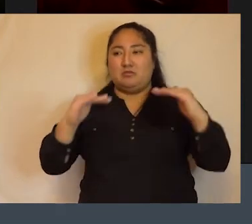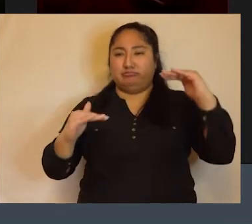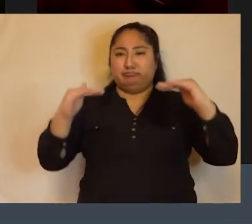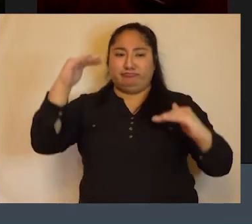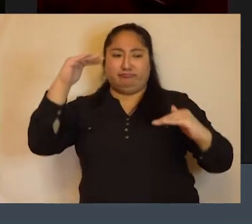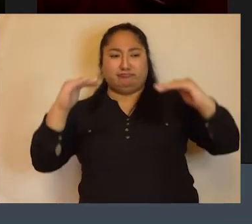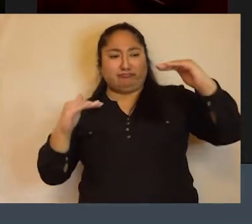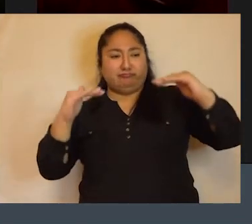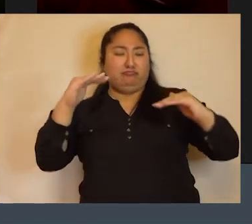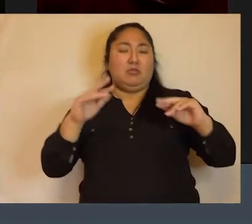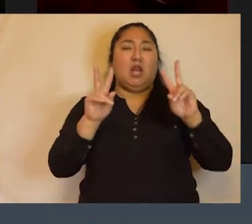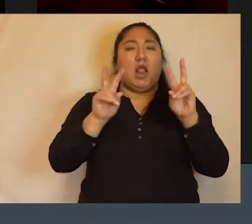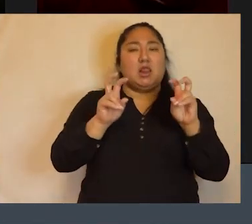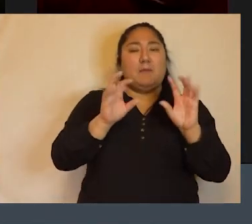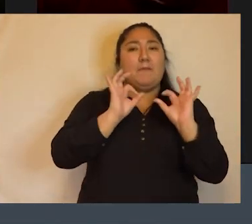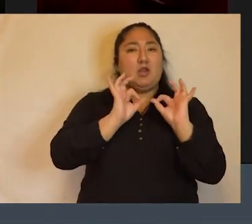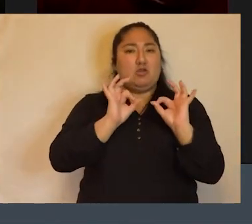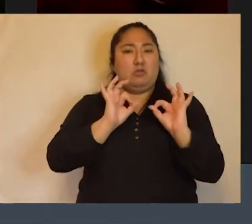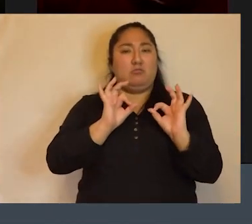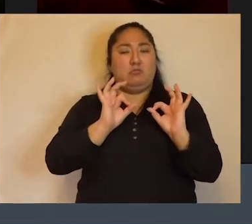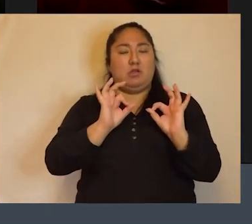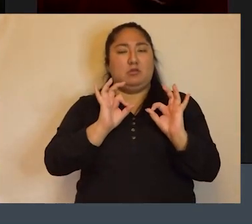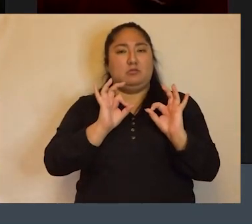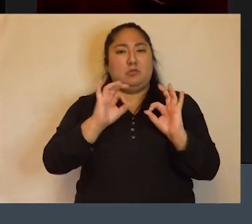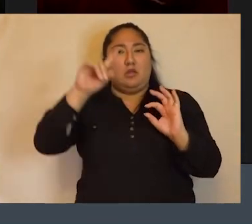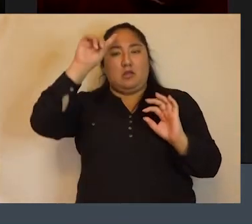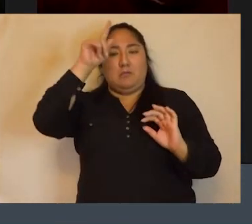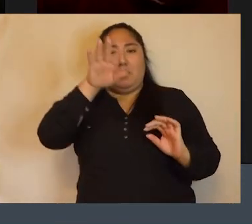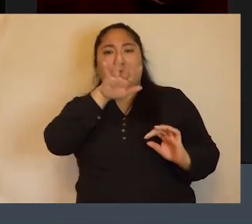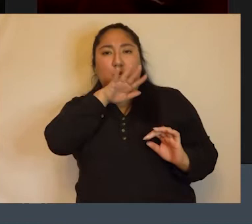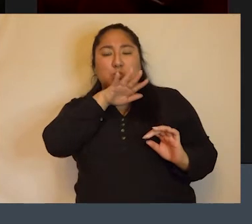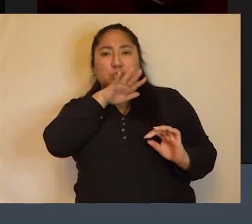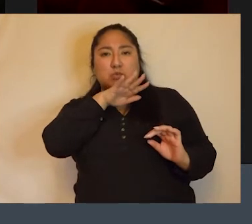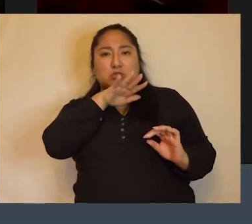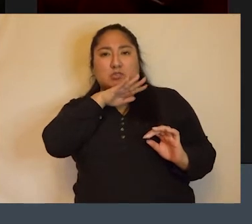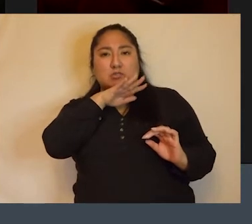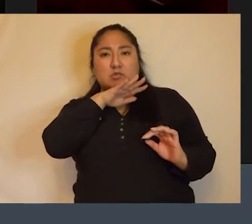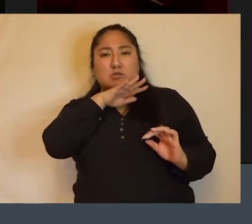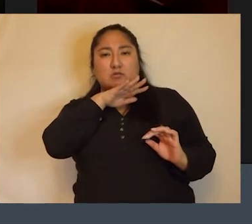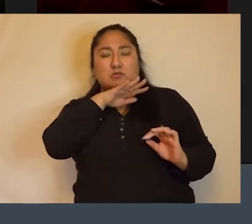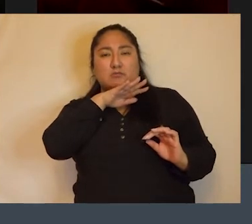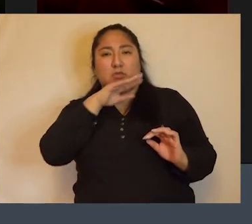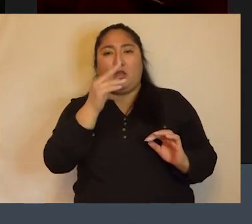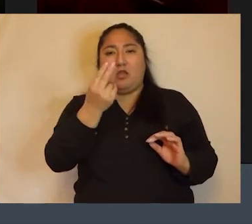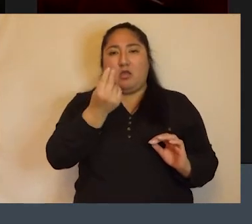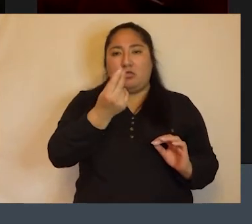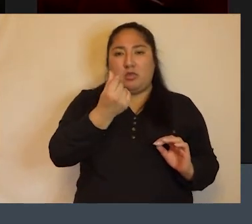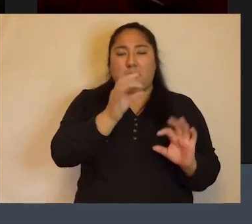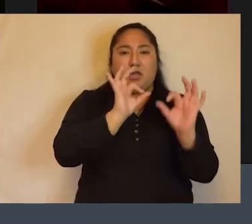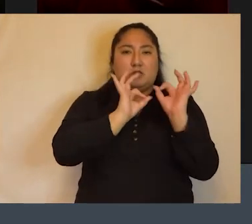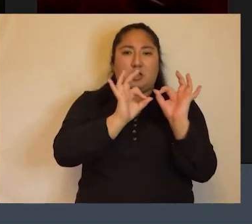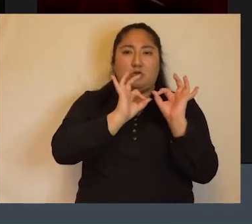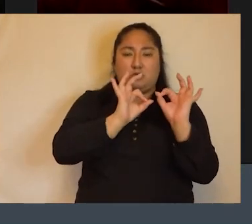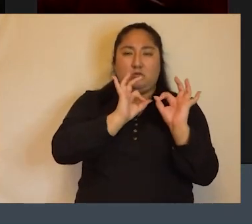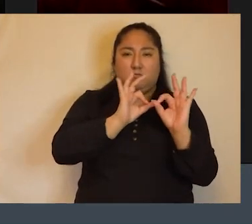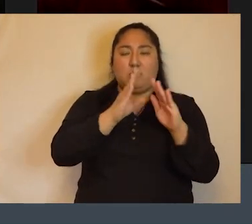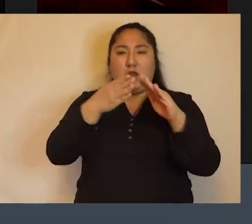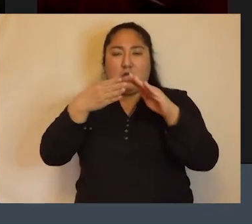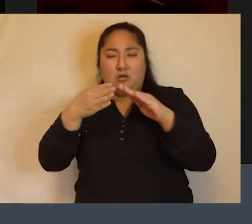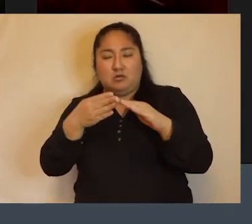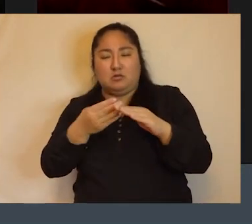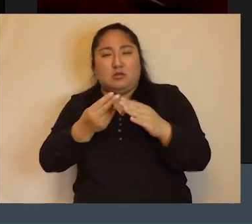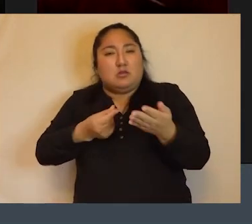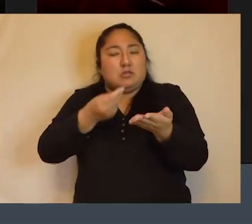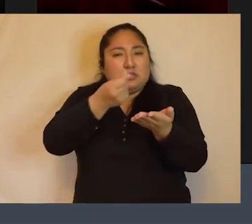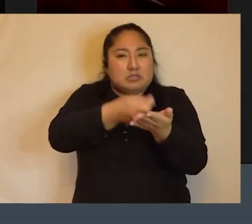cuando se compara y en términos normales, para efectos de platas normales